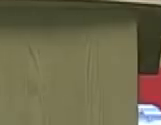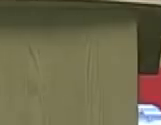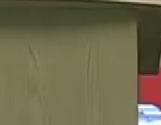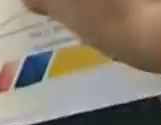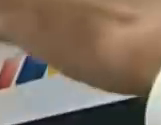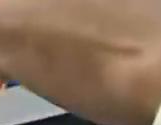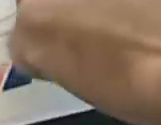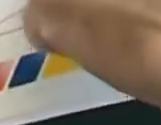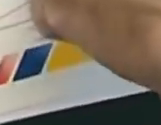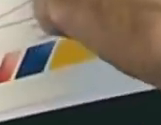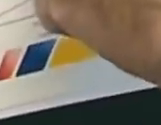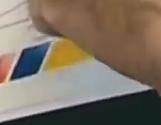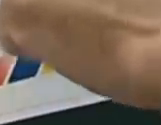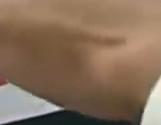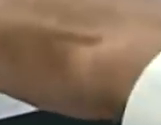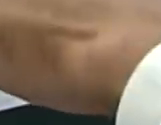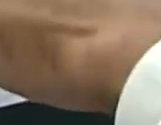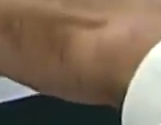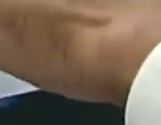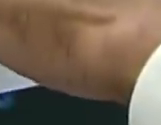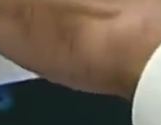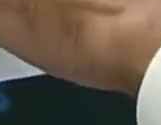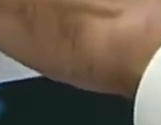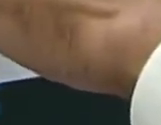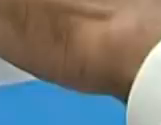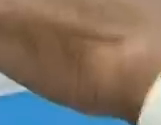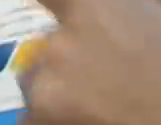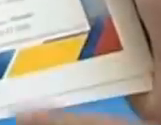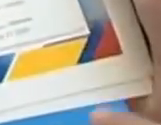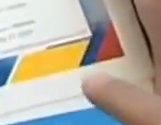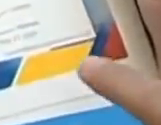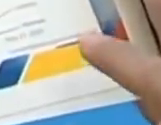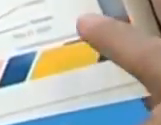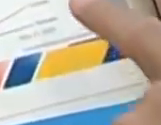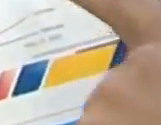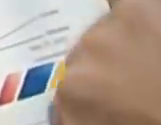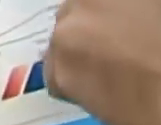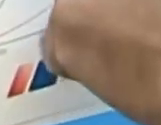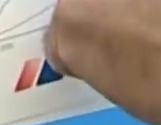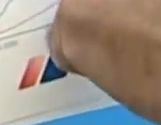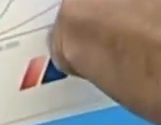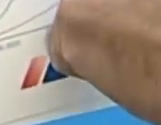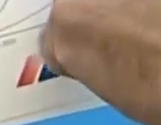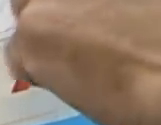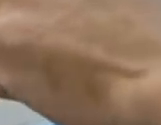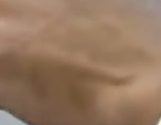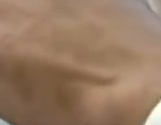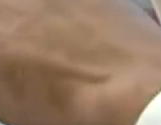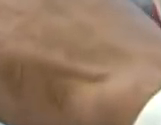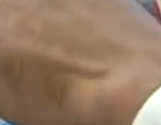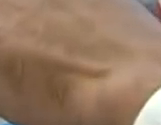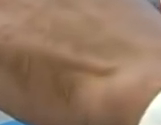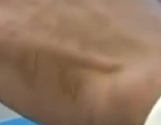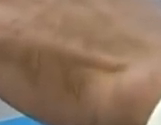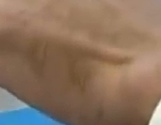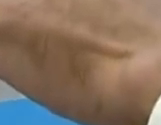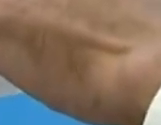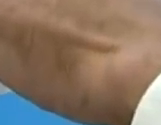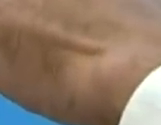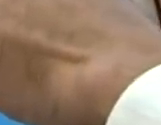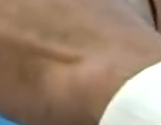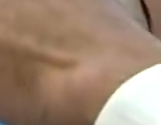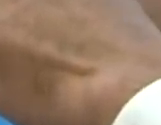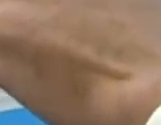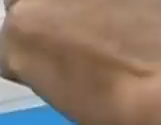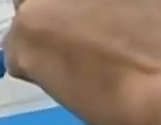habitantes. Aquí está el caso de Estados Unidos, 5.079 casos por millón de habitantes. Luego está Chile,